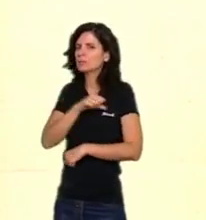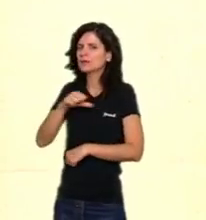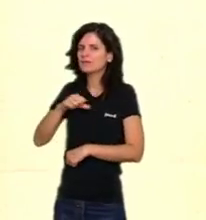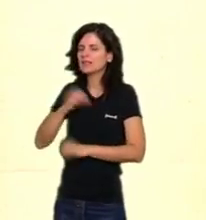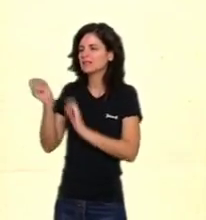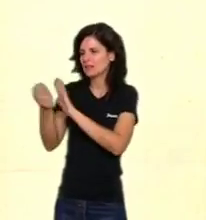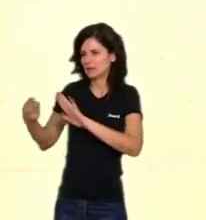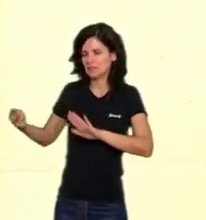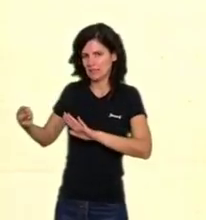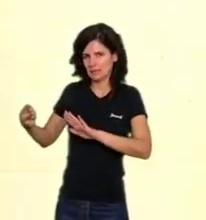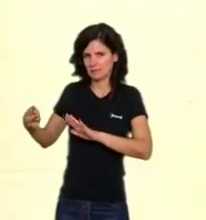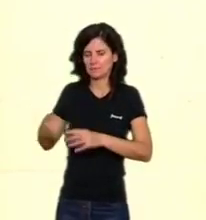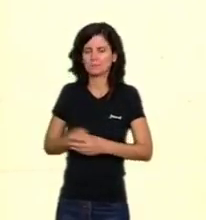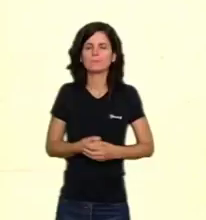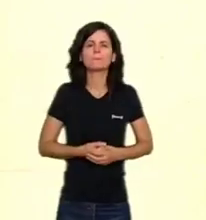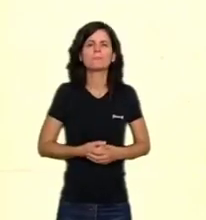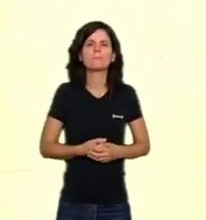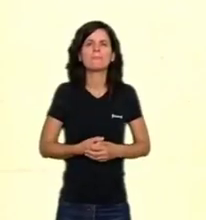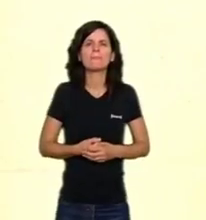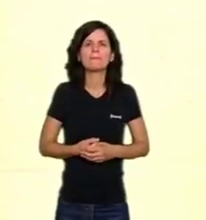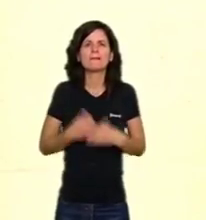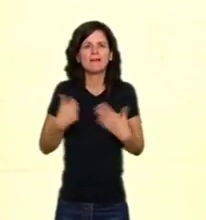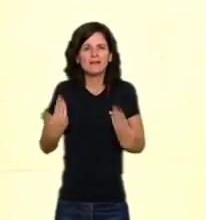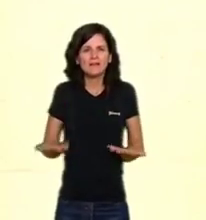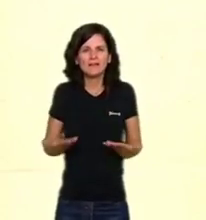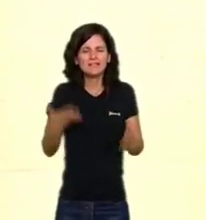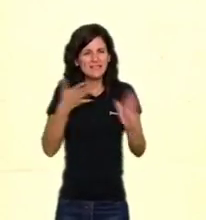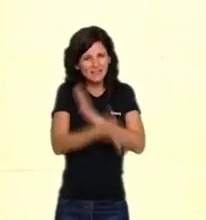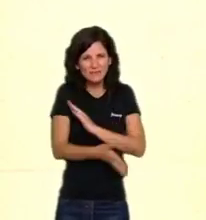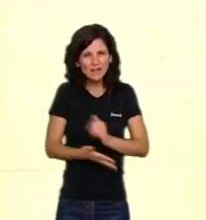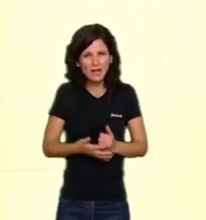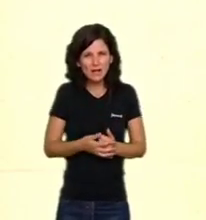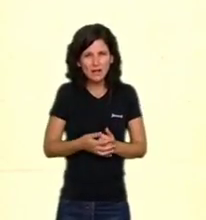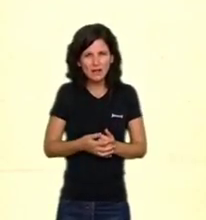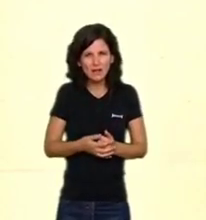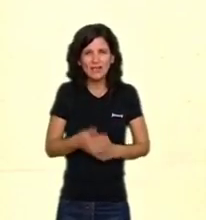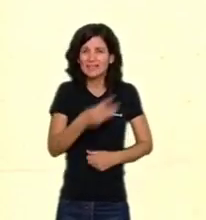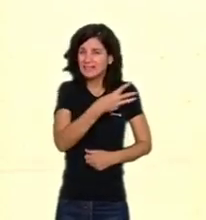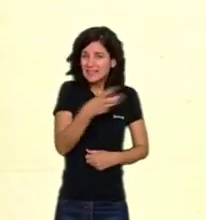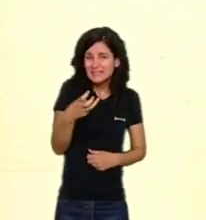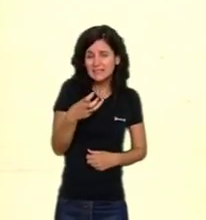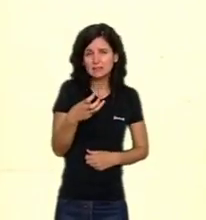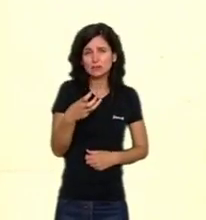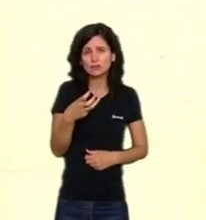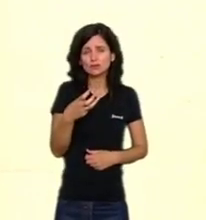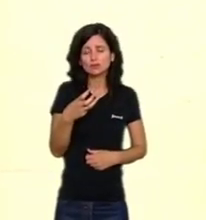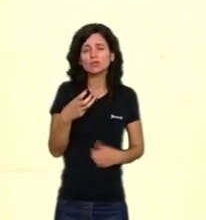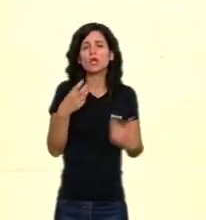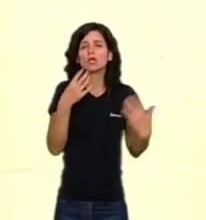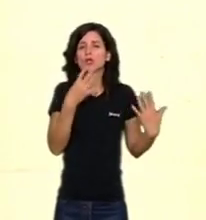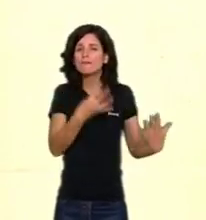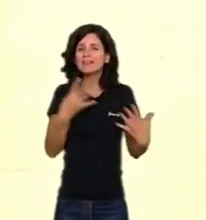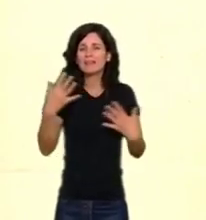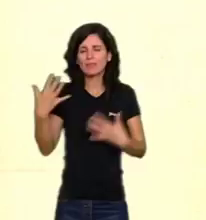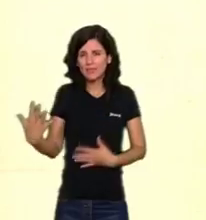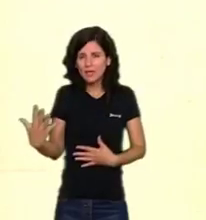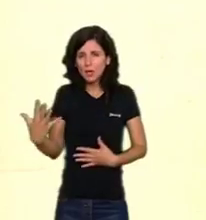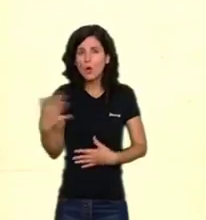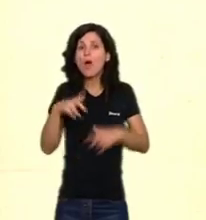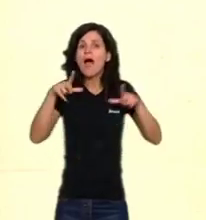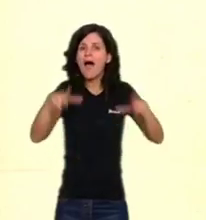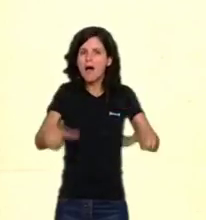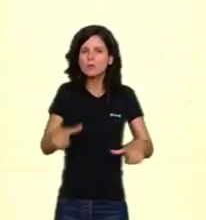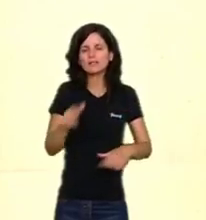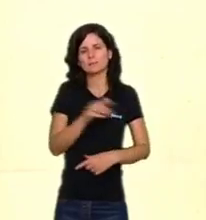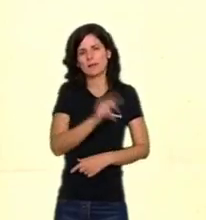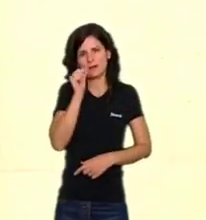privadas. Es decir, hubo 395 aulas más para nuestros niños y